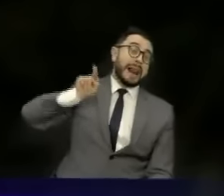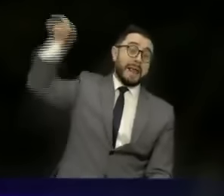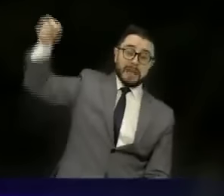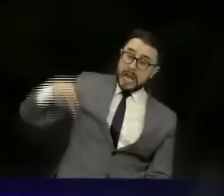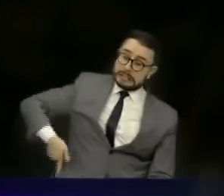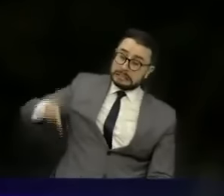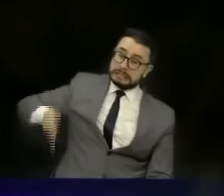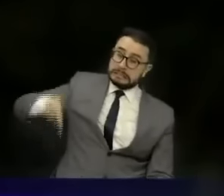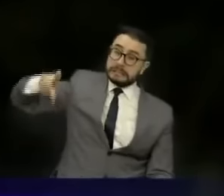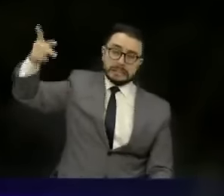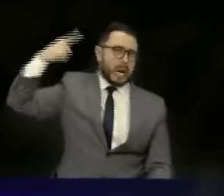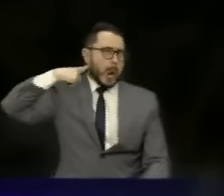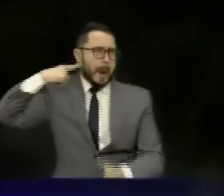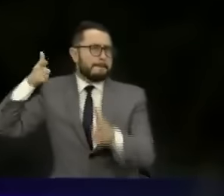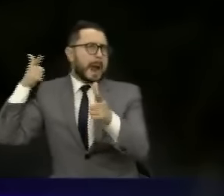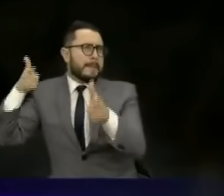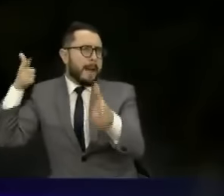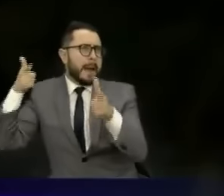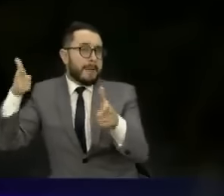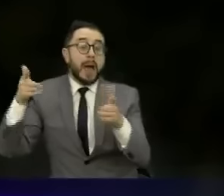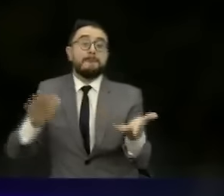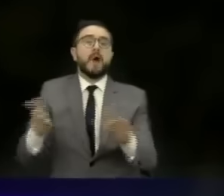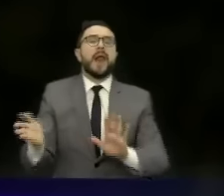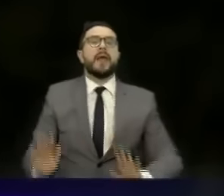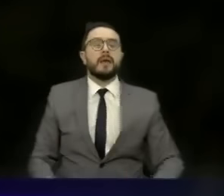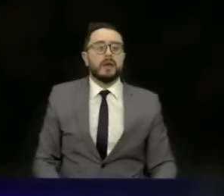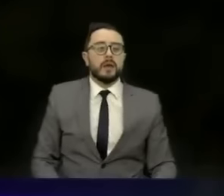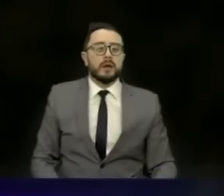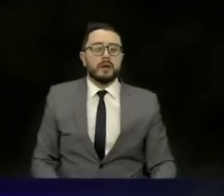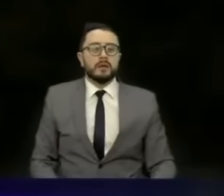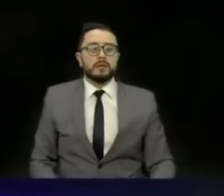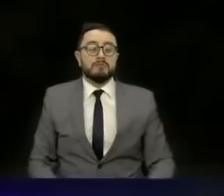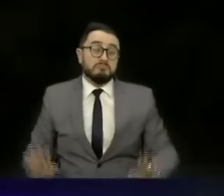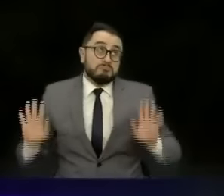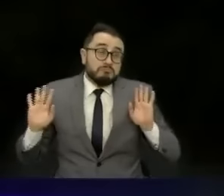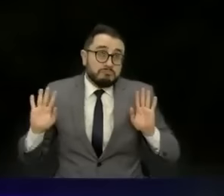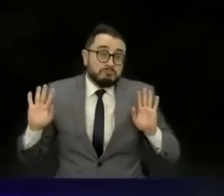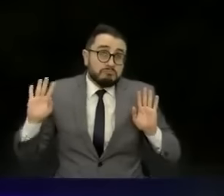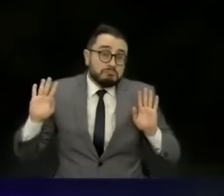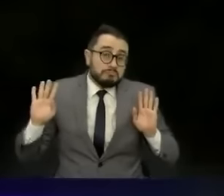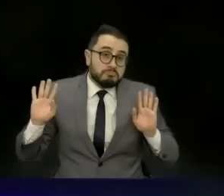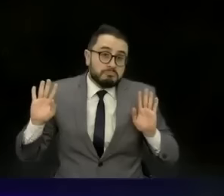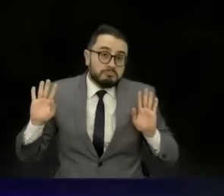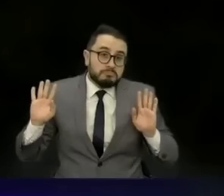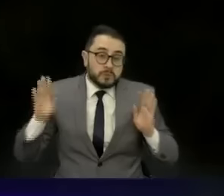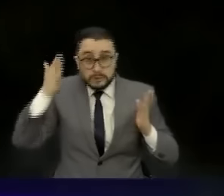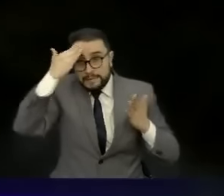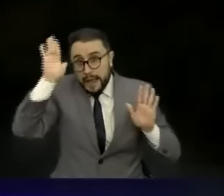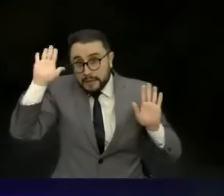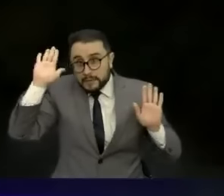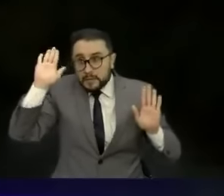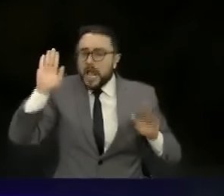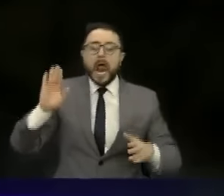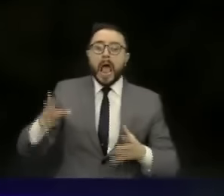lo espera un disparo, la muerte, que se sabe, y entonces con